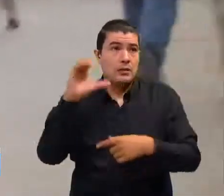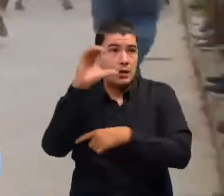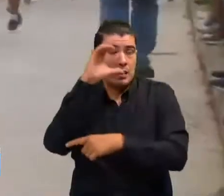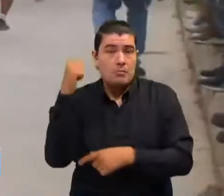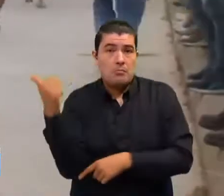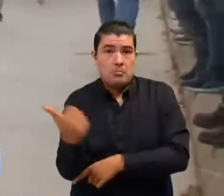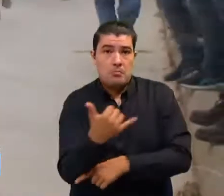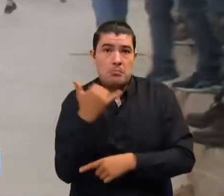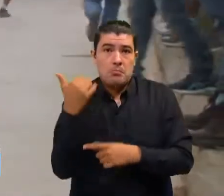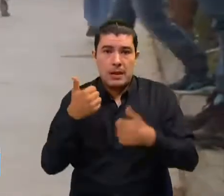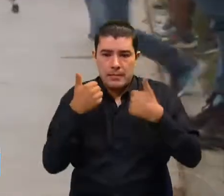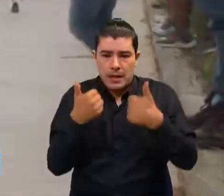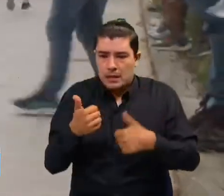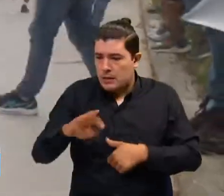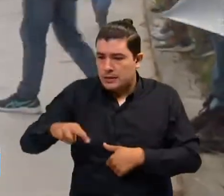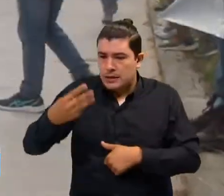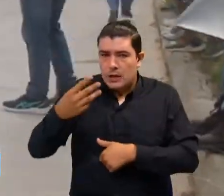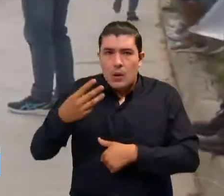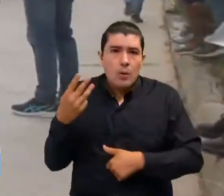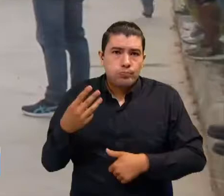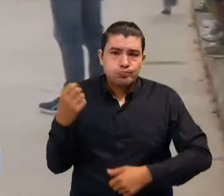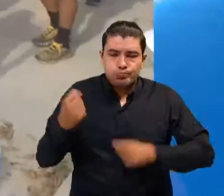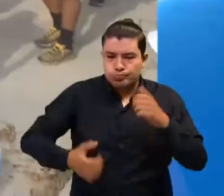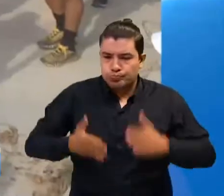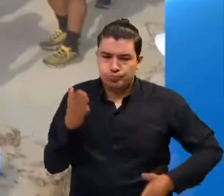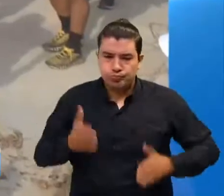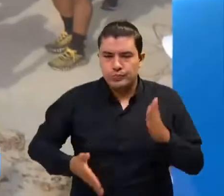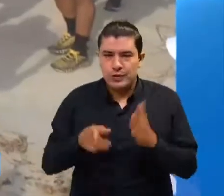el tercer desafío Runner Portugal.